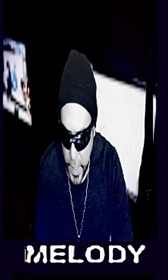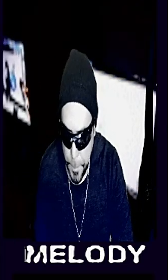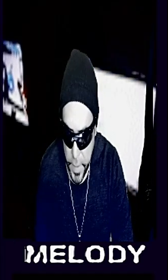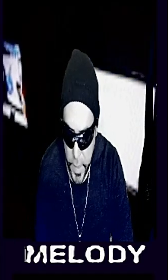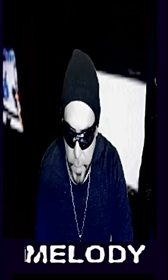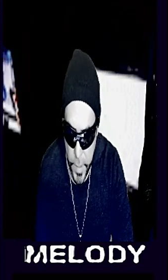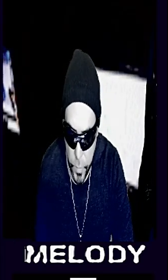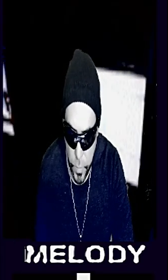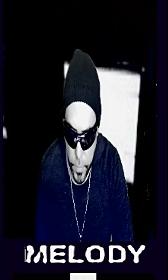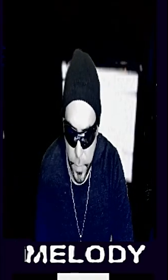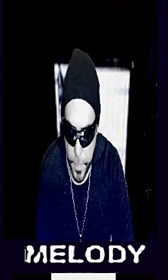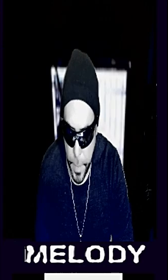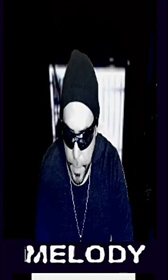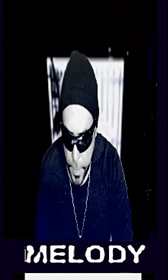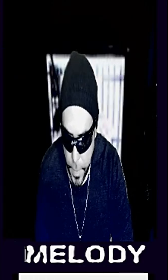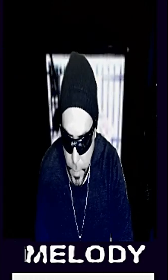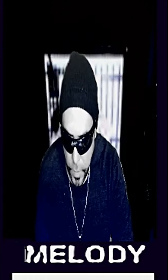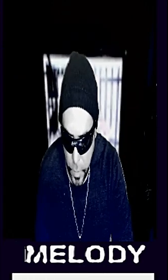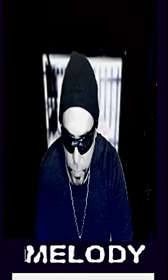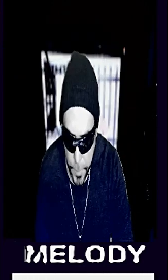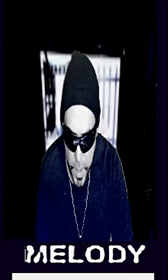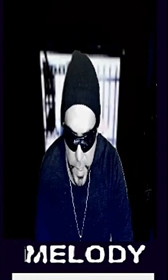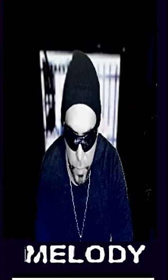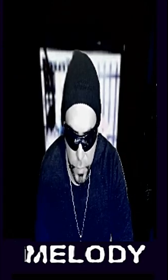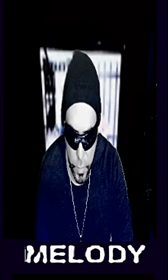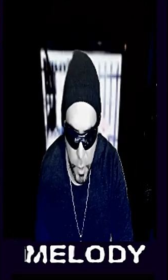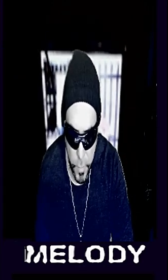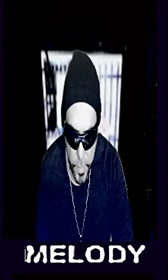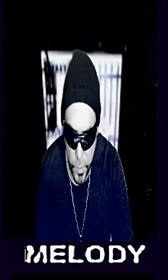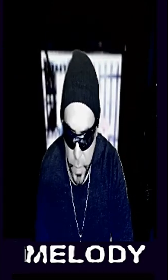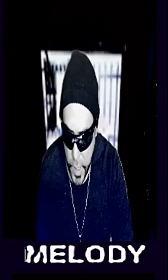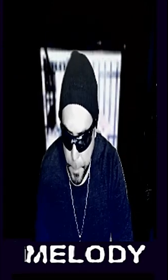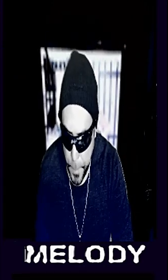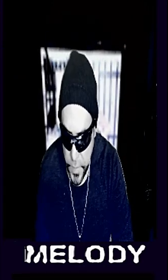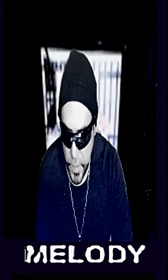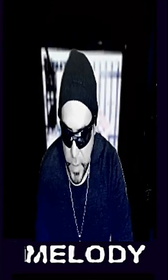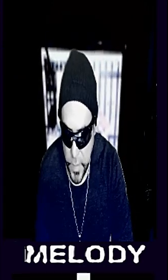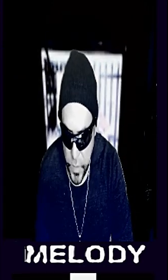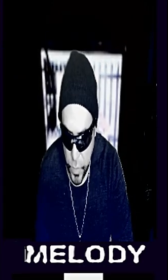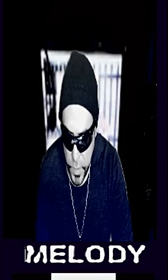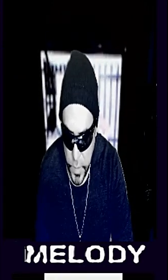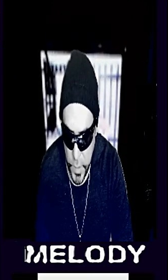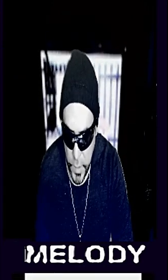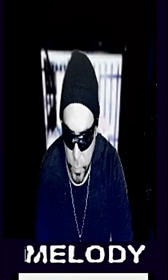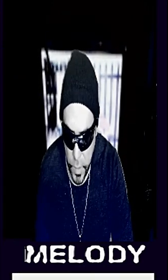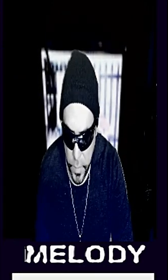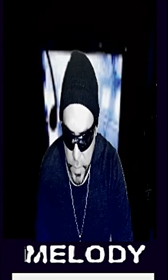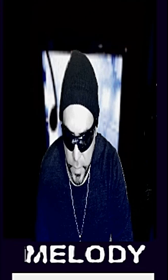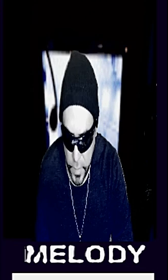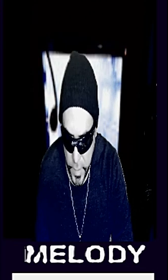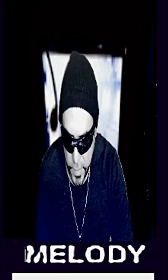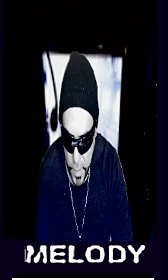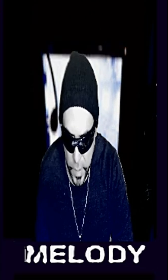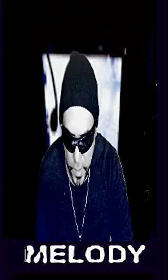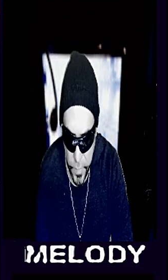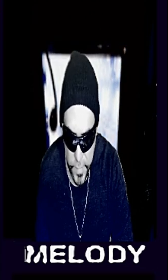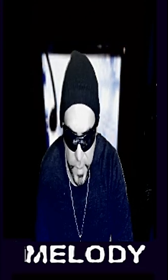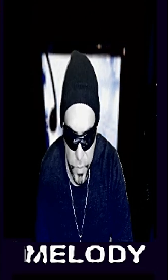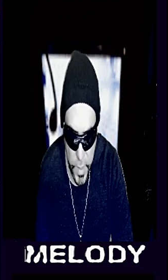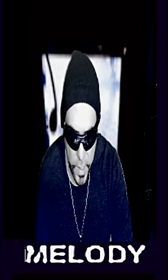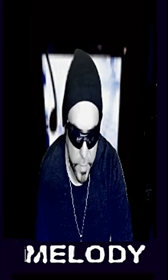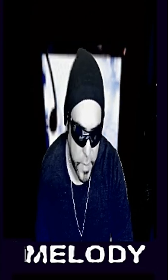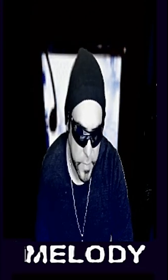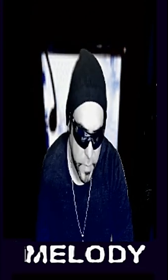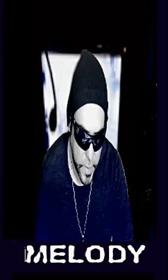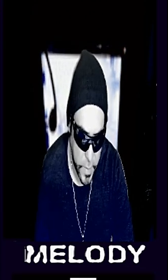previo a que partiera el vehículo, develó una placa junto con la gobernadora de Campeche, Lourdes Sansores, titular de la Secretaría de la